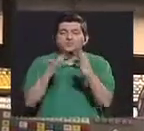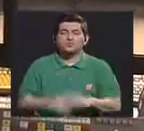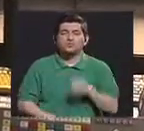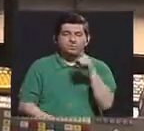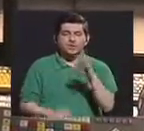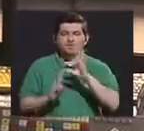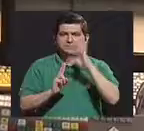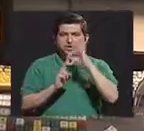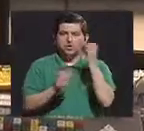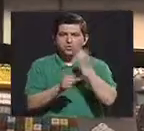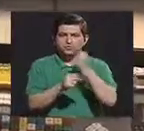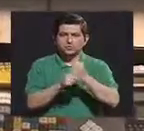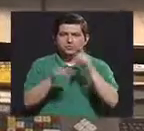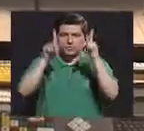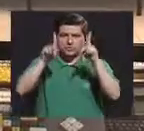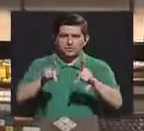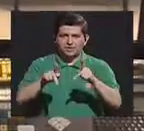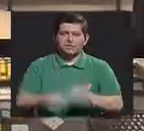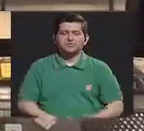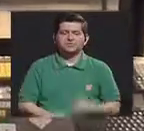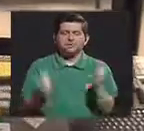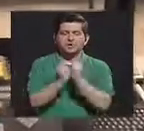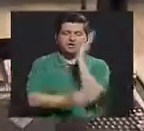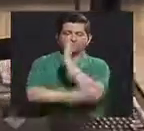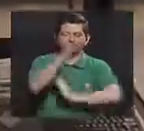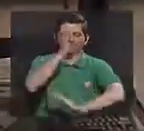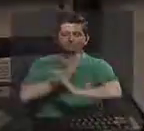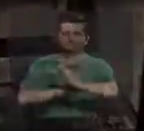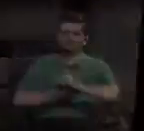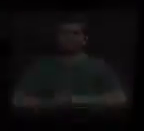convertirse en una opción laboral para todas las personas con discapacidad